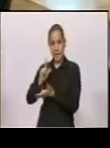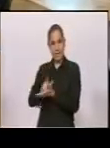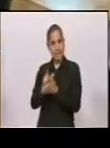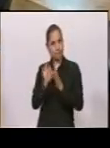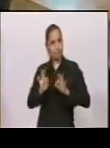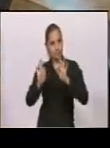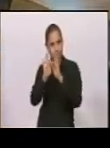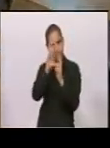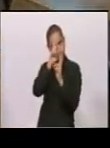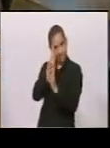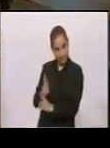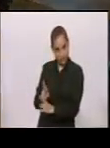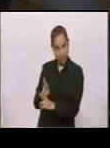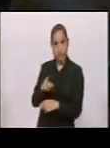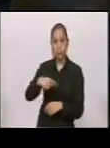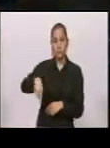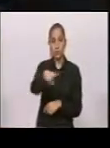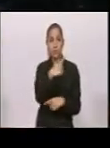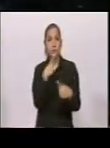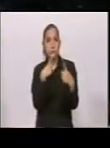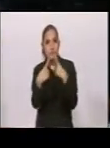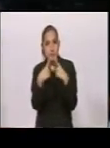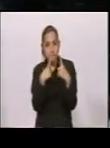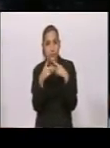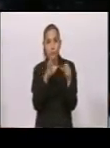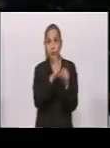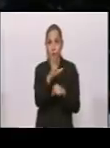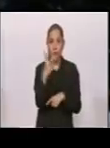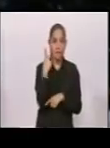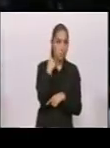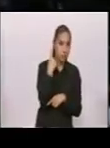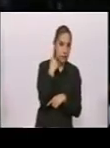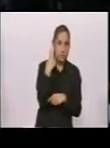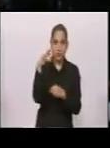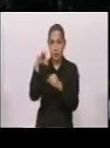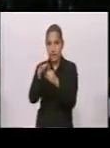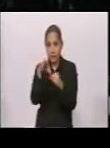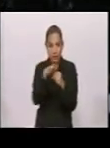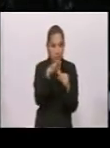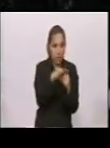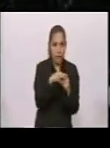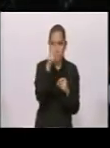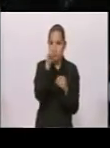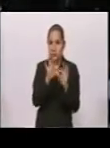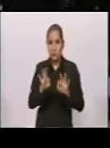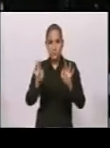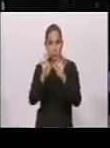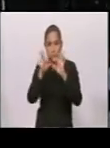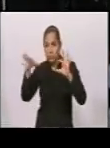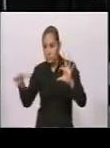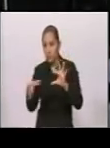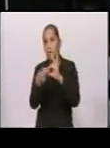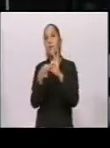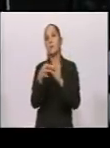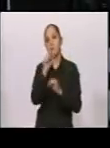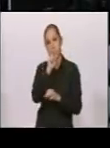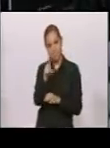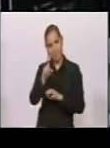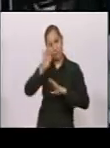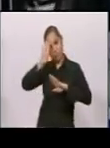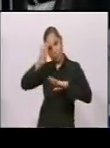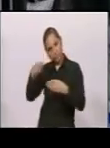disputas político-electorales se dirimieron por la vía jurisdiccional, en la que las